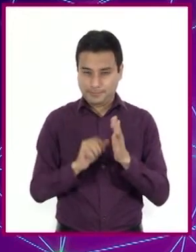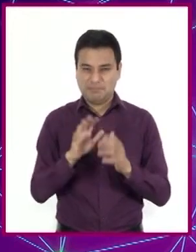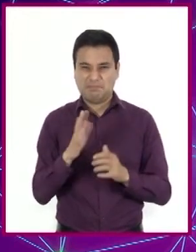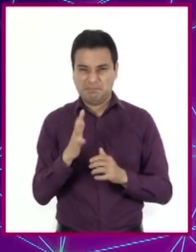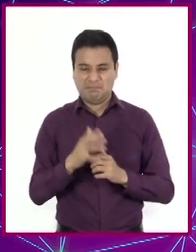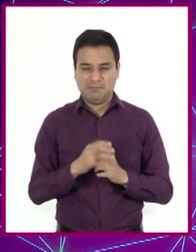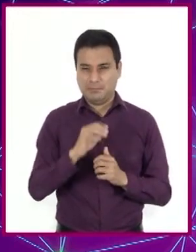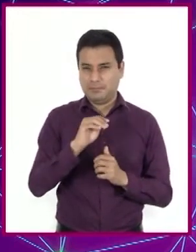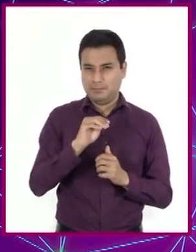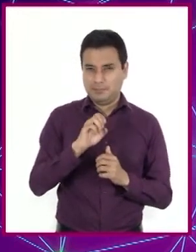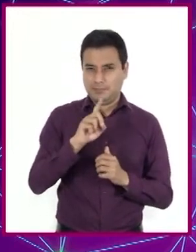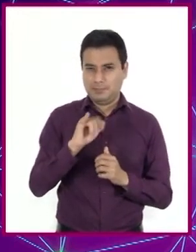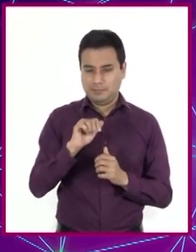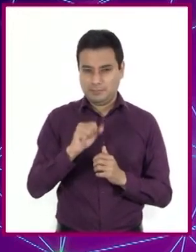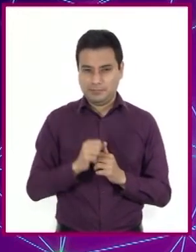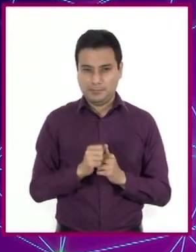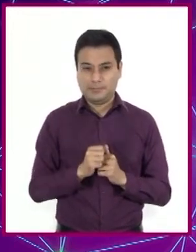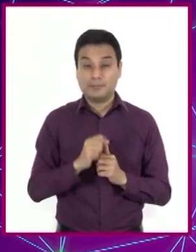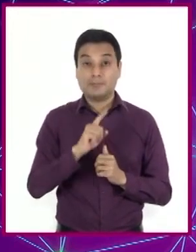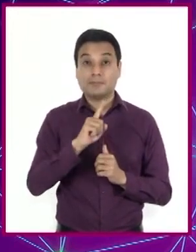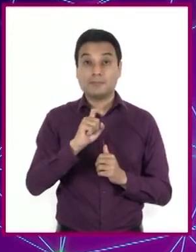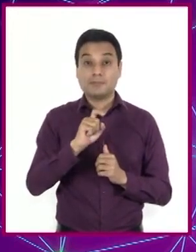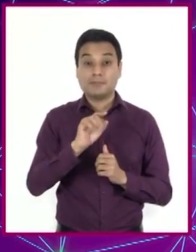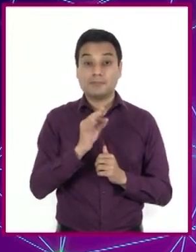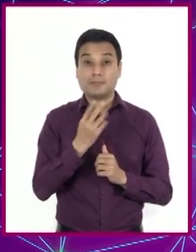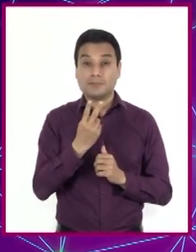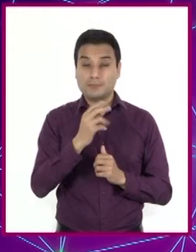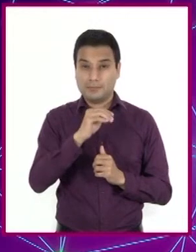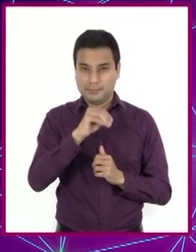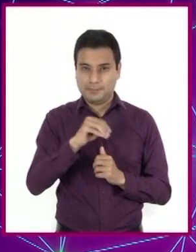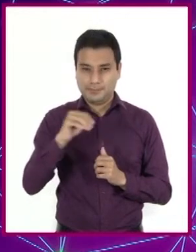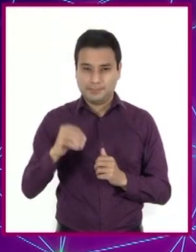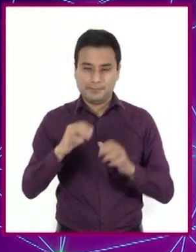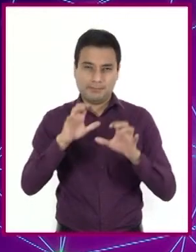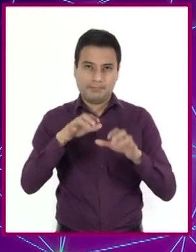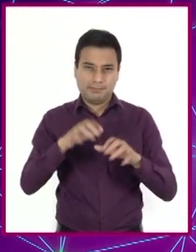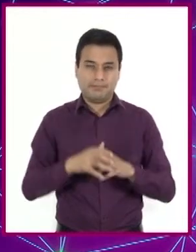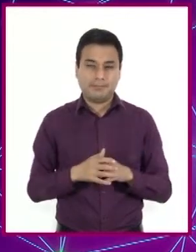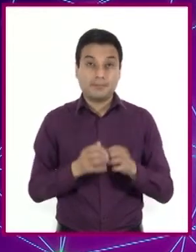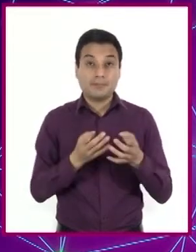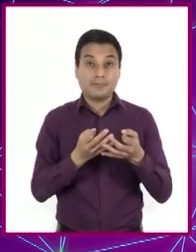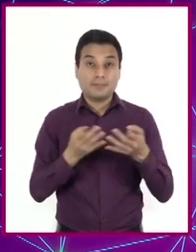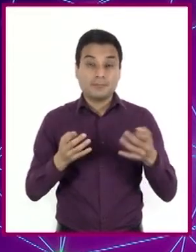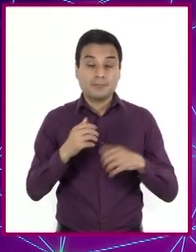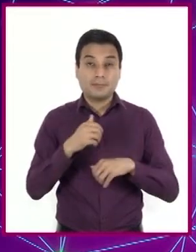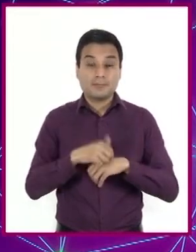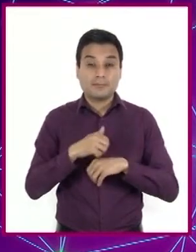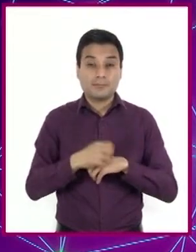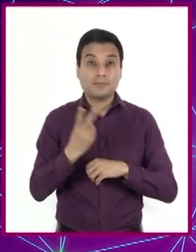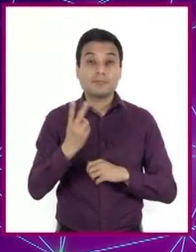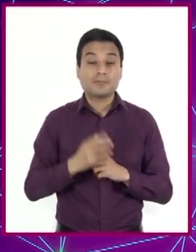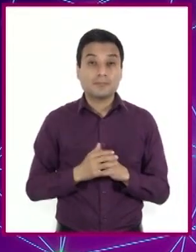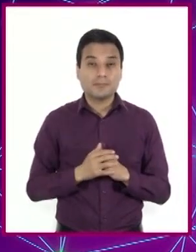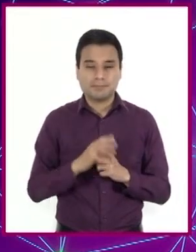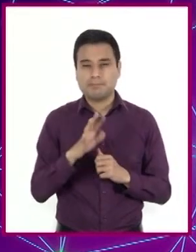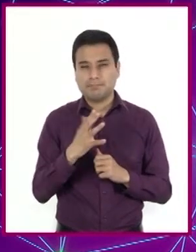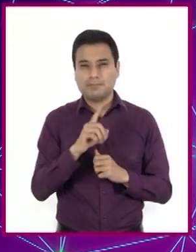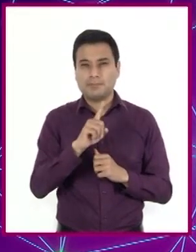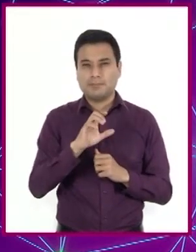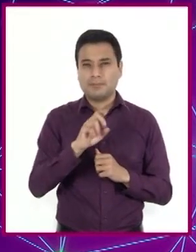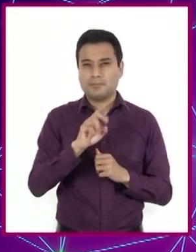de 142 milímetros de agua pluvial, redondeado, y en el segundo terreno, el promedio es